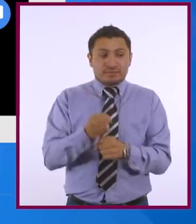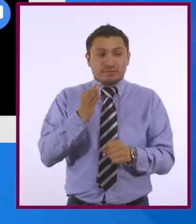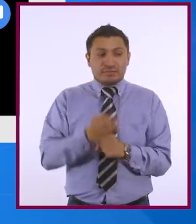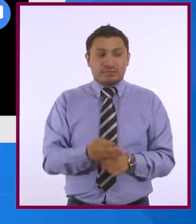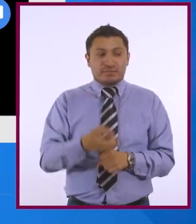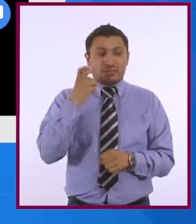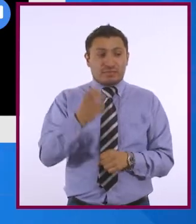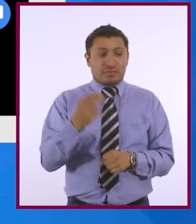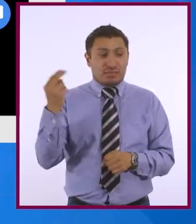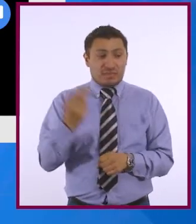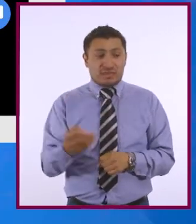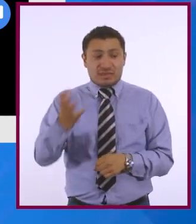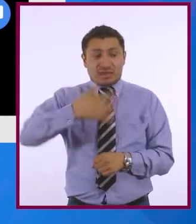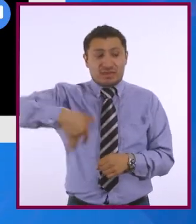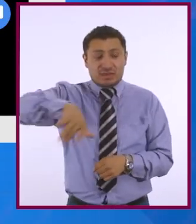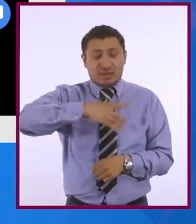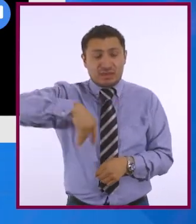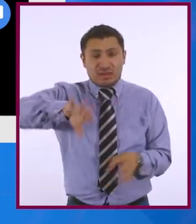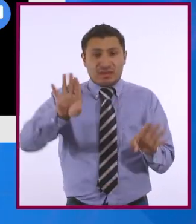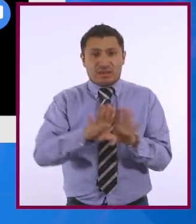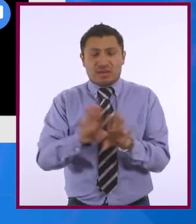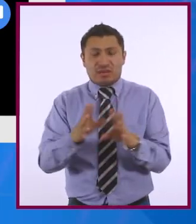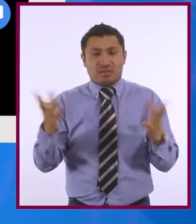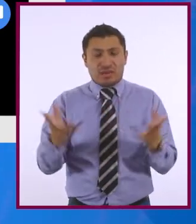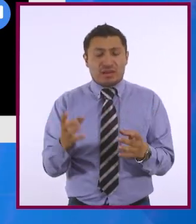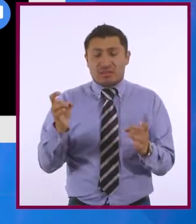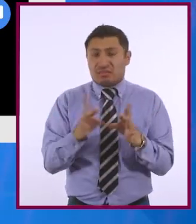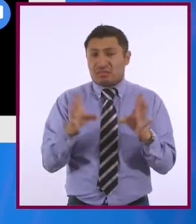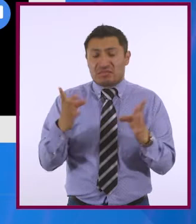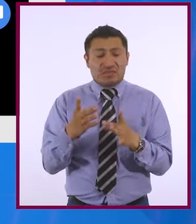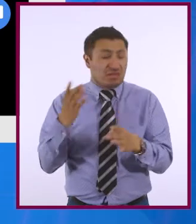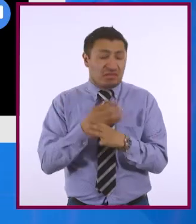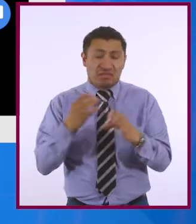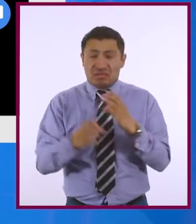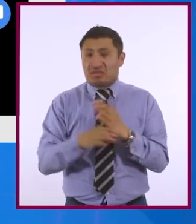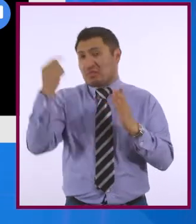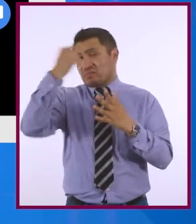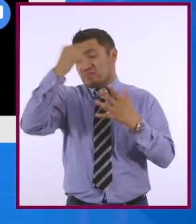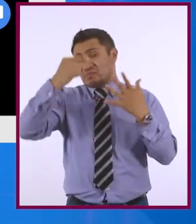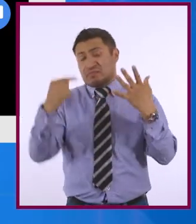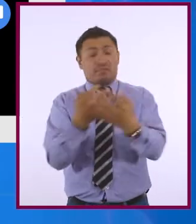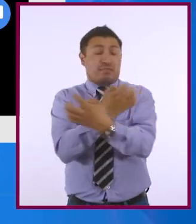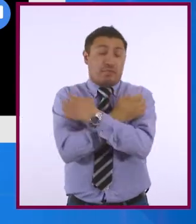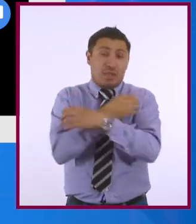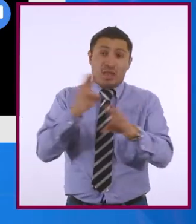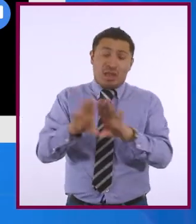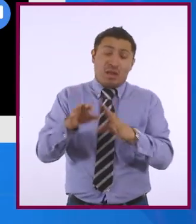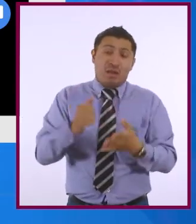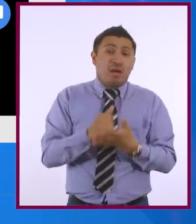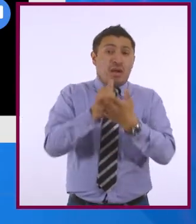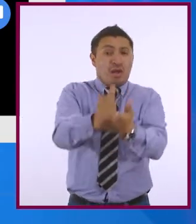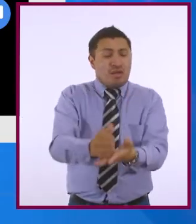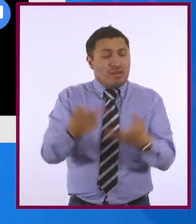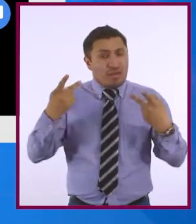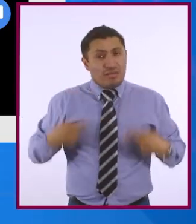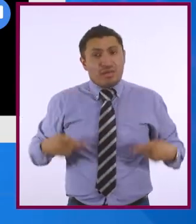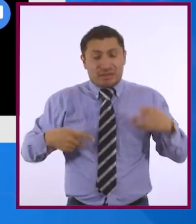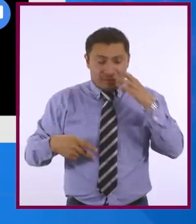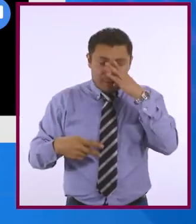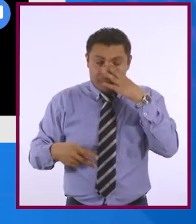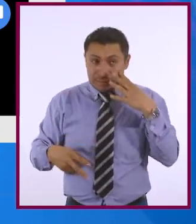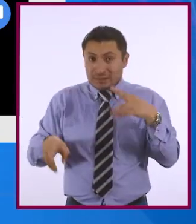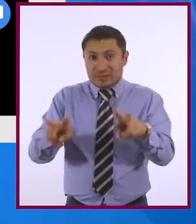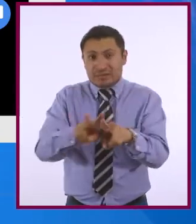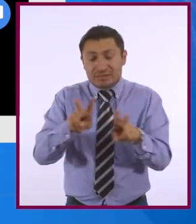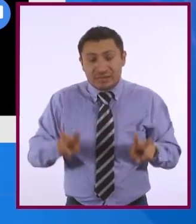justo buscar cómo hacemos acciones educativas de acompañamiento, ¿no? A qué grupos de población damos prioridad y sobre